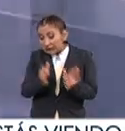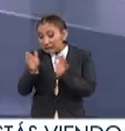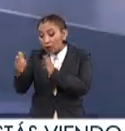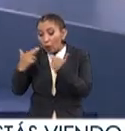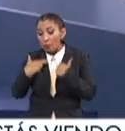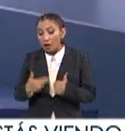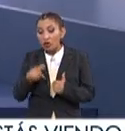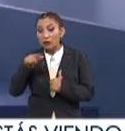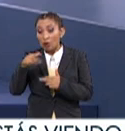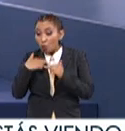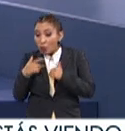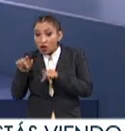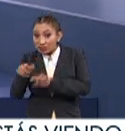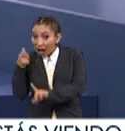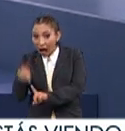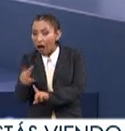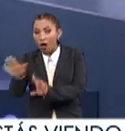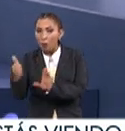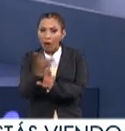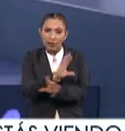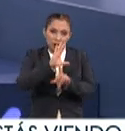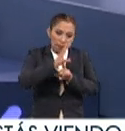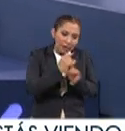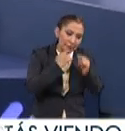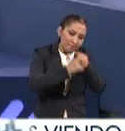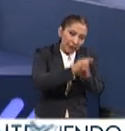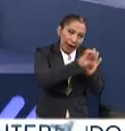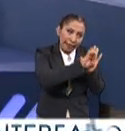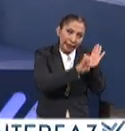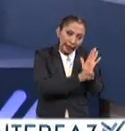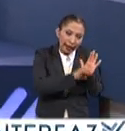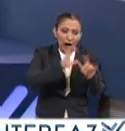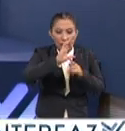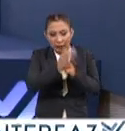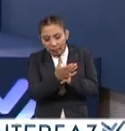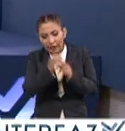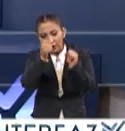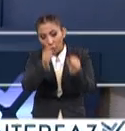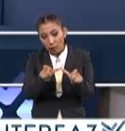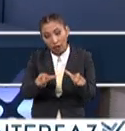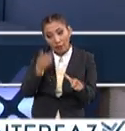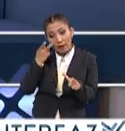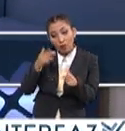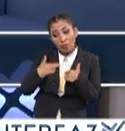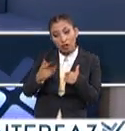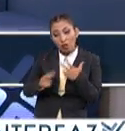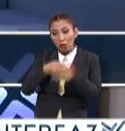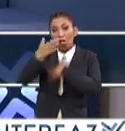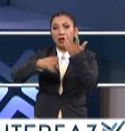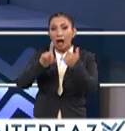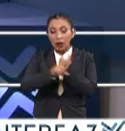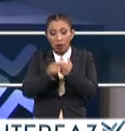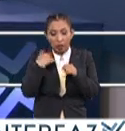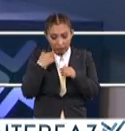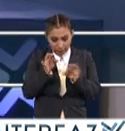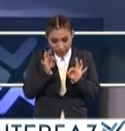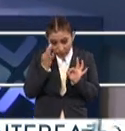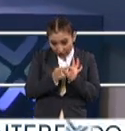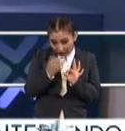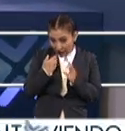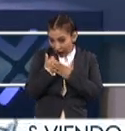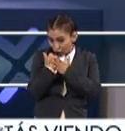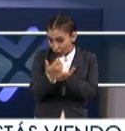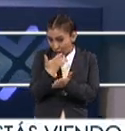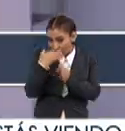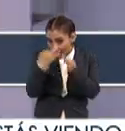una serie de comités de ética, comités de seguridad y luego de eficacia. Entonces todo esto